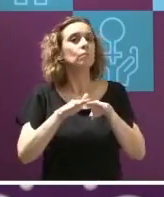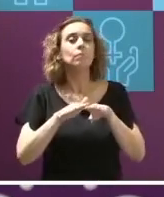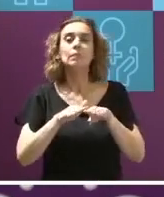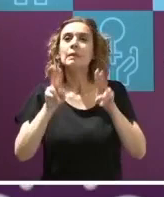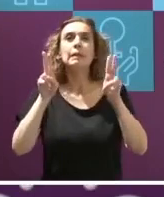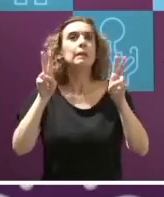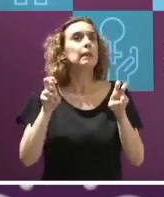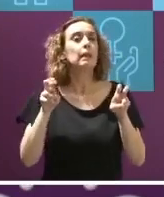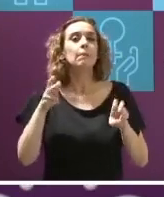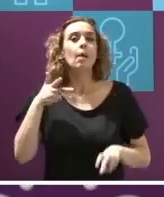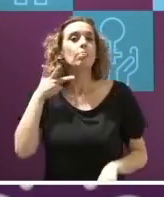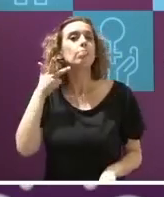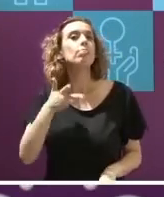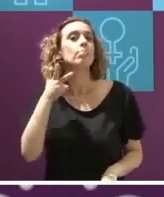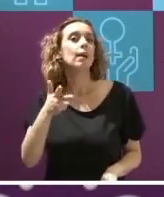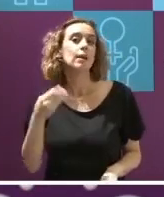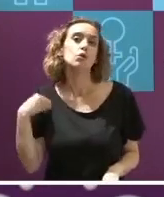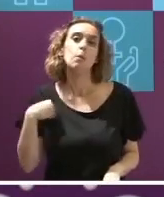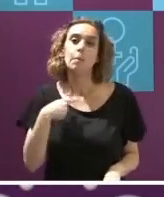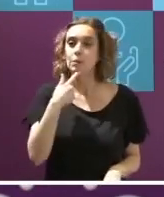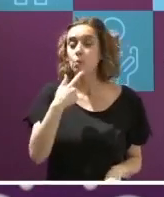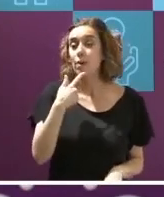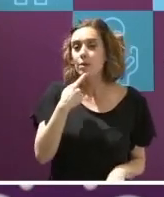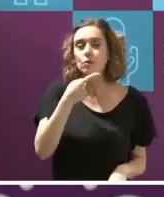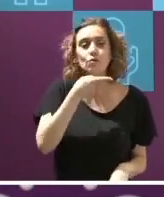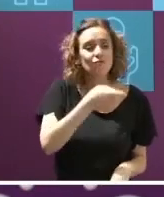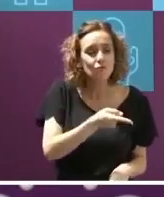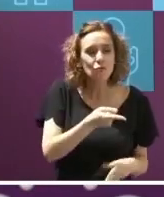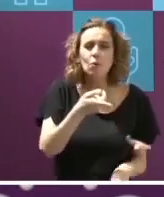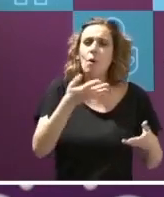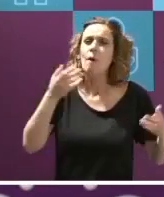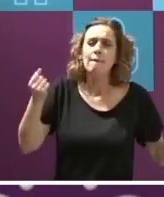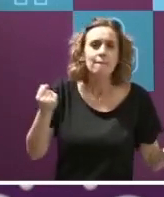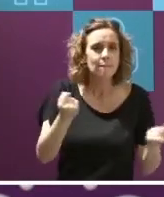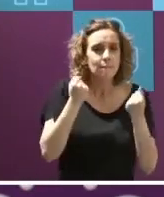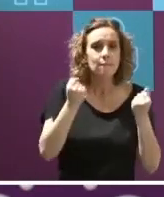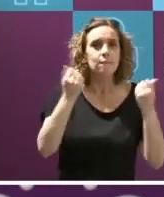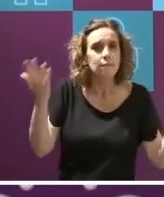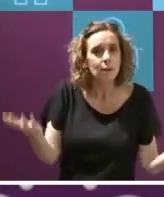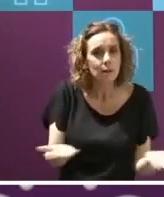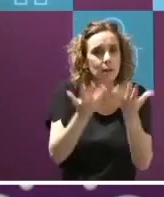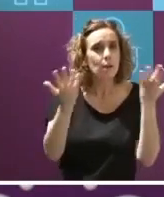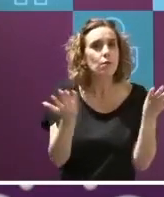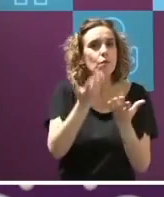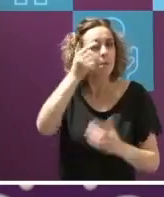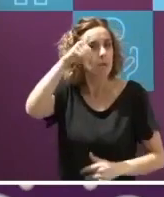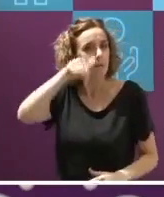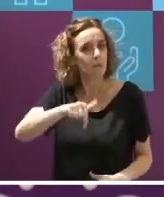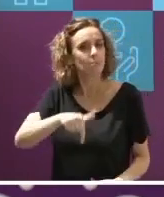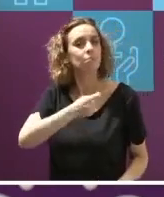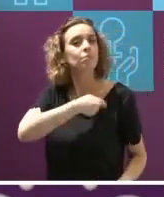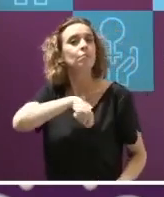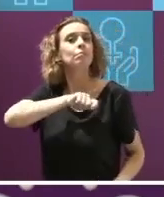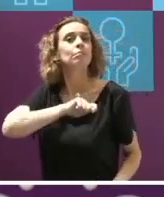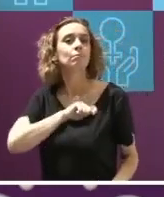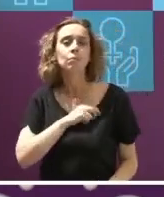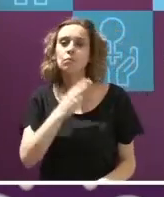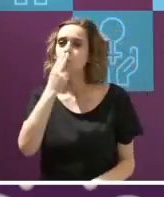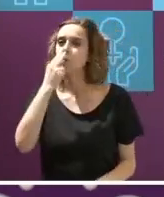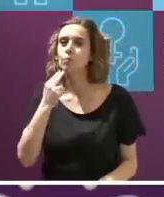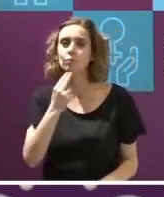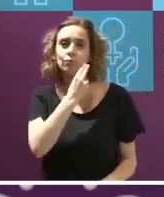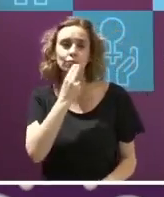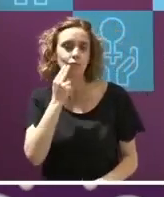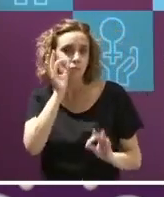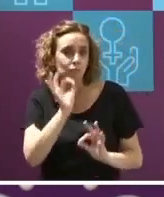derechos, como ha promovido usted con tanta fuerza en este país, con tanto compromiso, y que